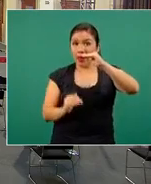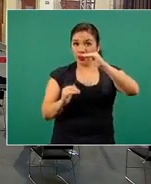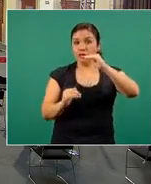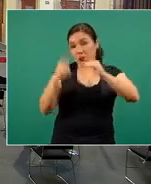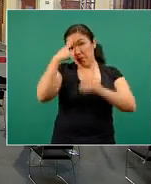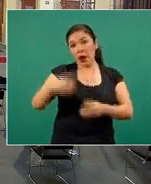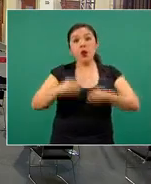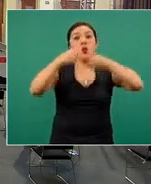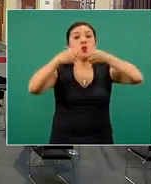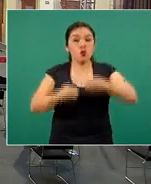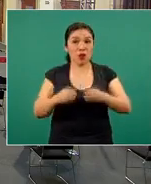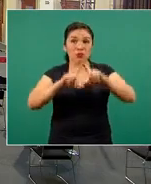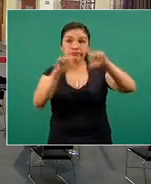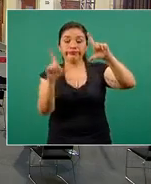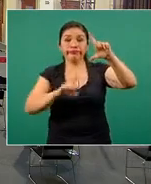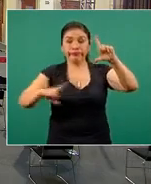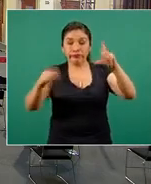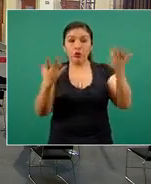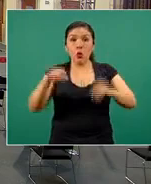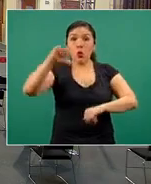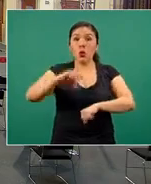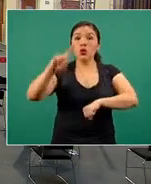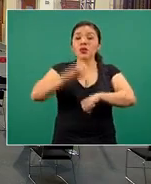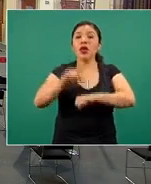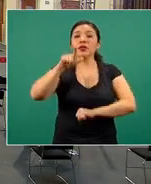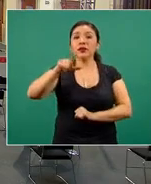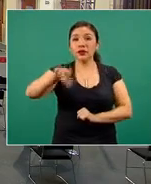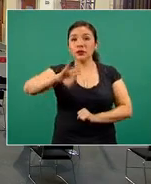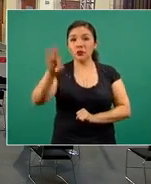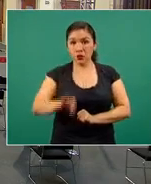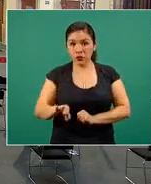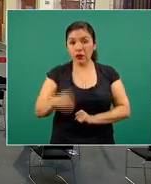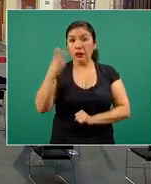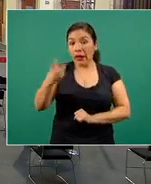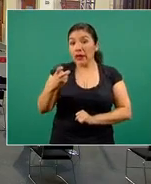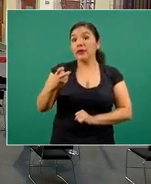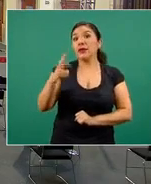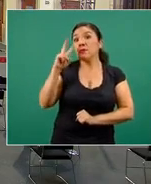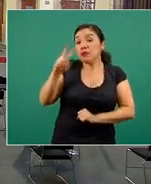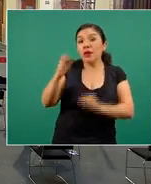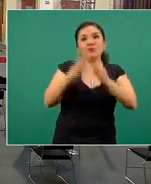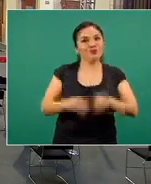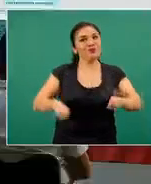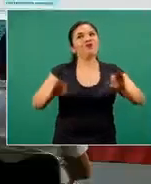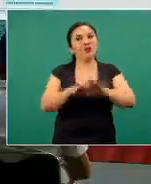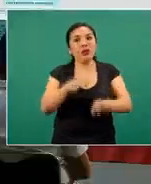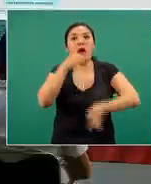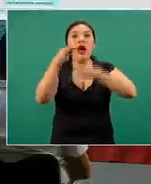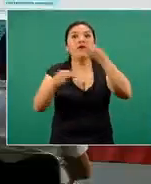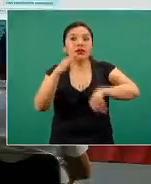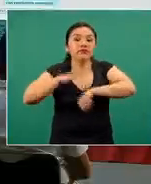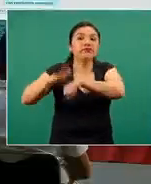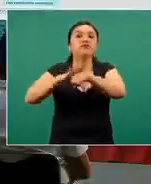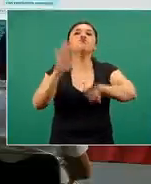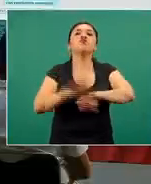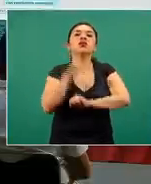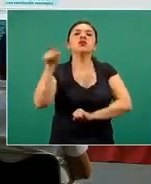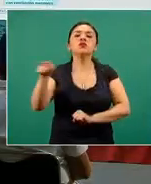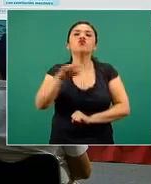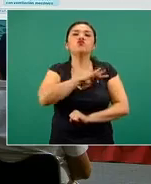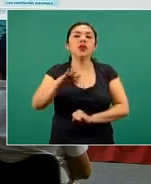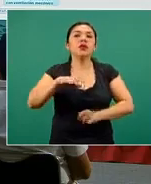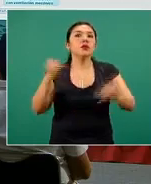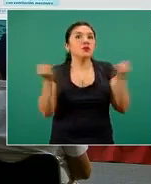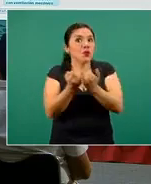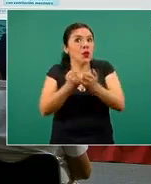la ocupación nacional, que hoy día está en 17%, y que es un indicador importante de alerta porque también puede